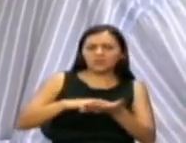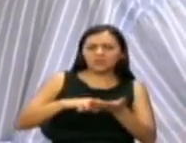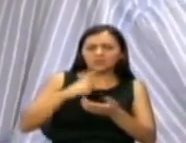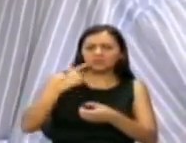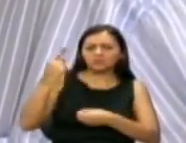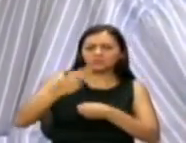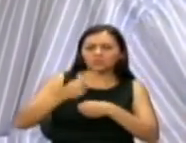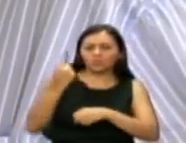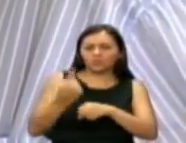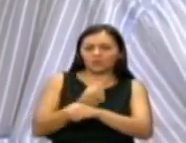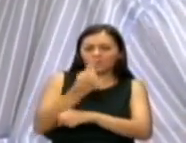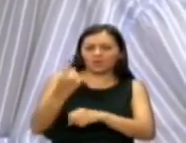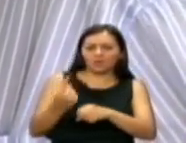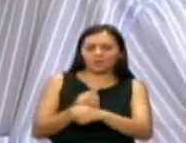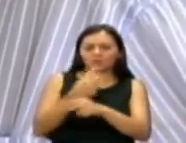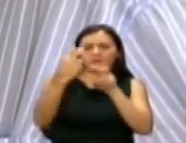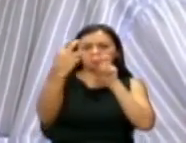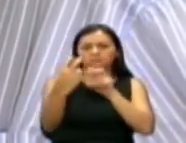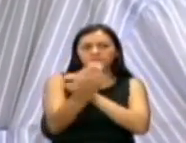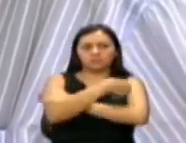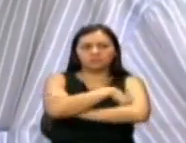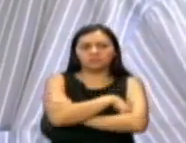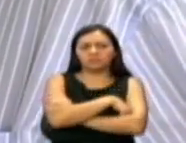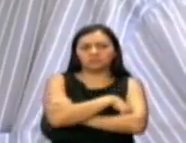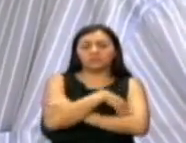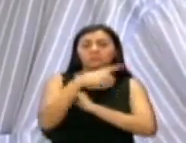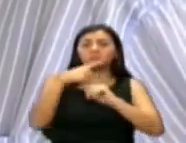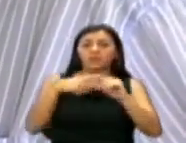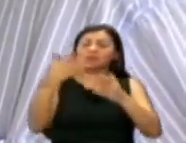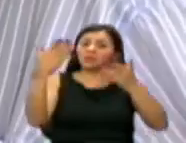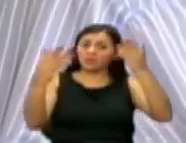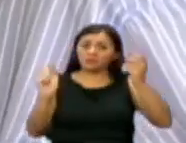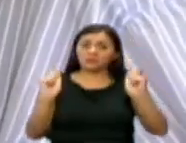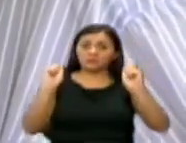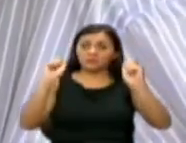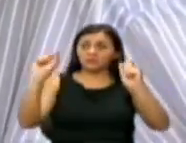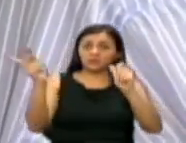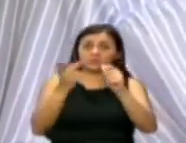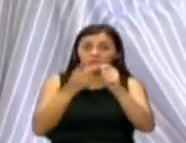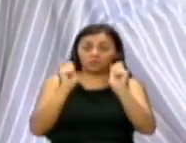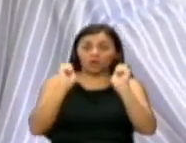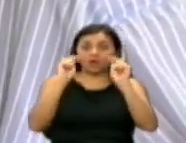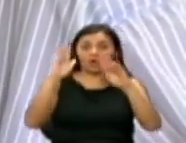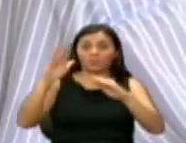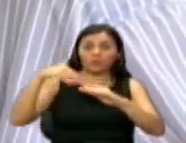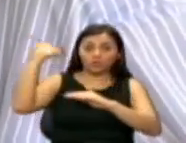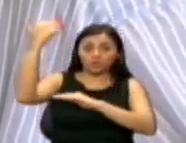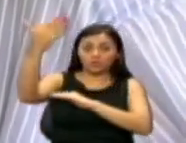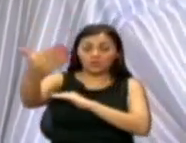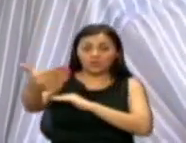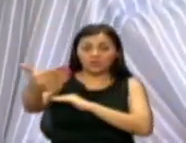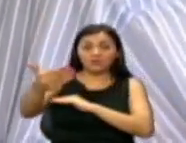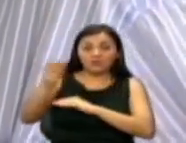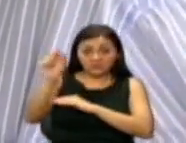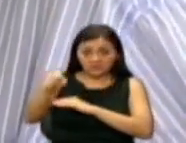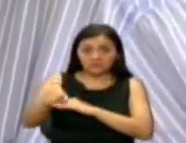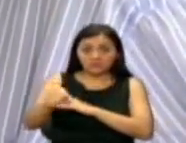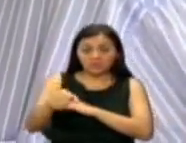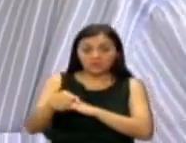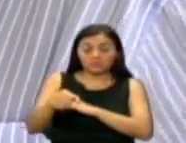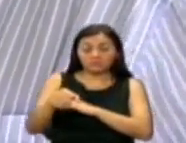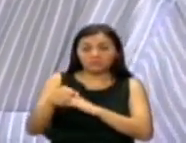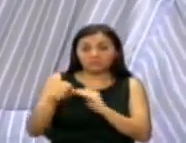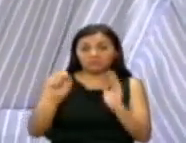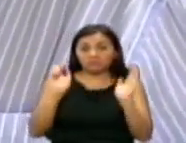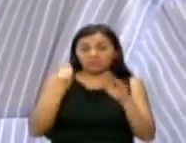dispuesto una hora para conversar con las autoridades. ¿Habrá la predisposición por parte de usted, señor presidente, para recibir a